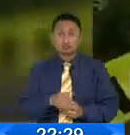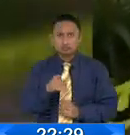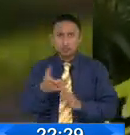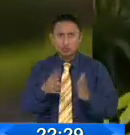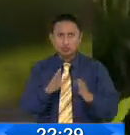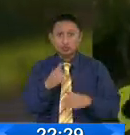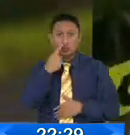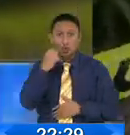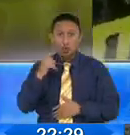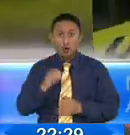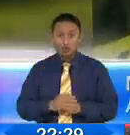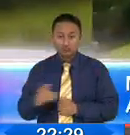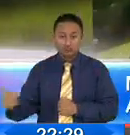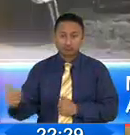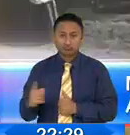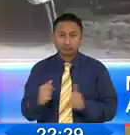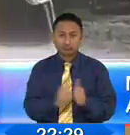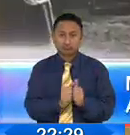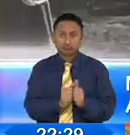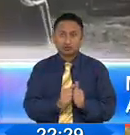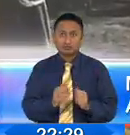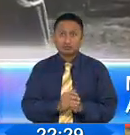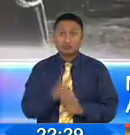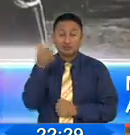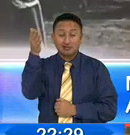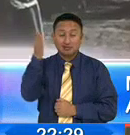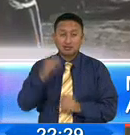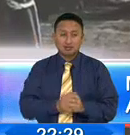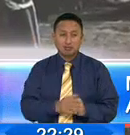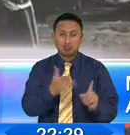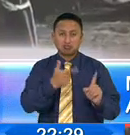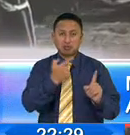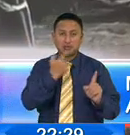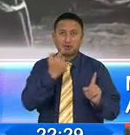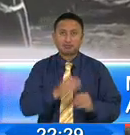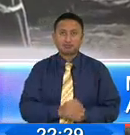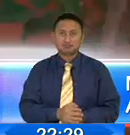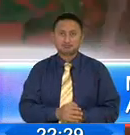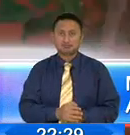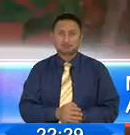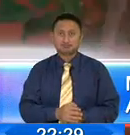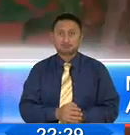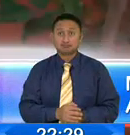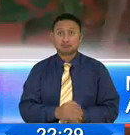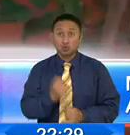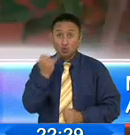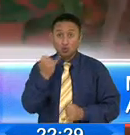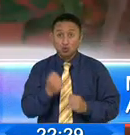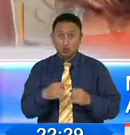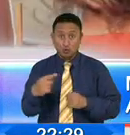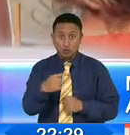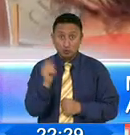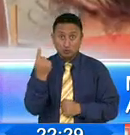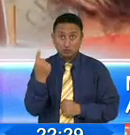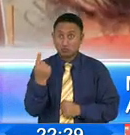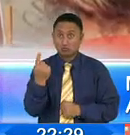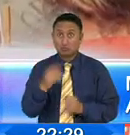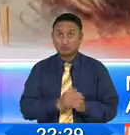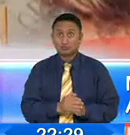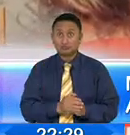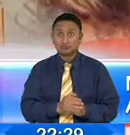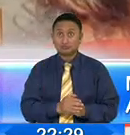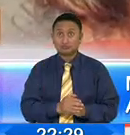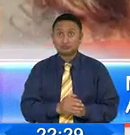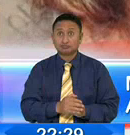hombres armados que se acercaron a ella mientras daba su discurso. Sin embargo, Alma no es la única víctima. Elizabeth Murrieta, de